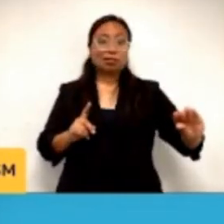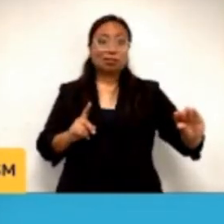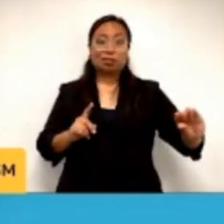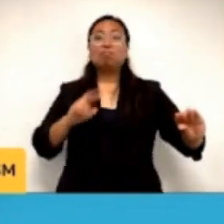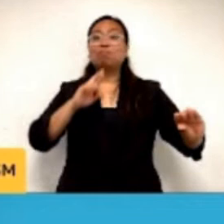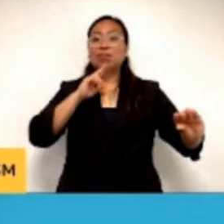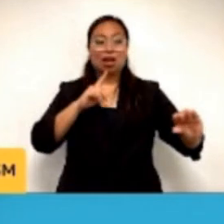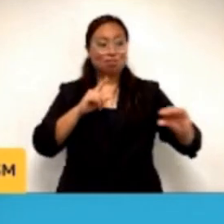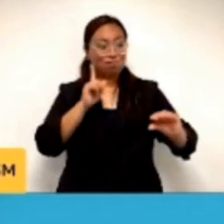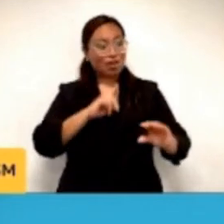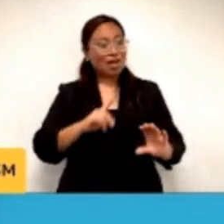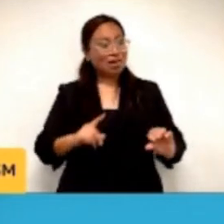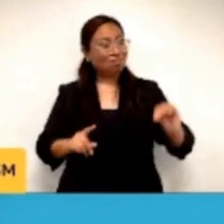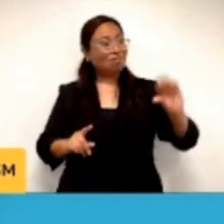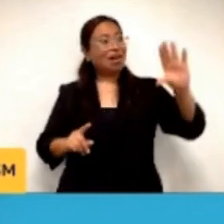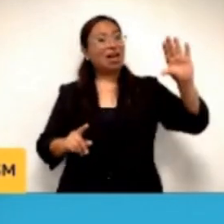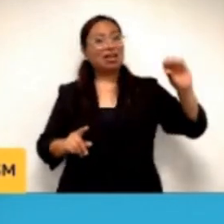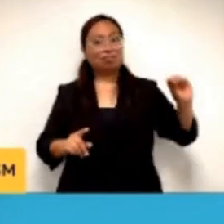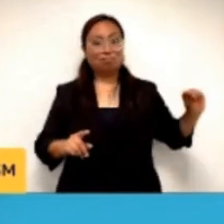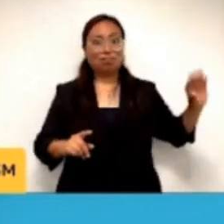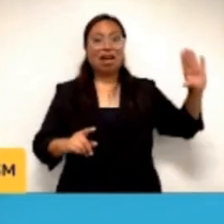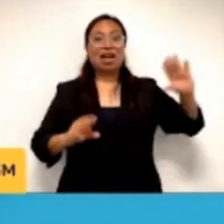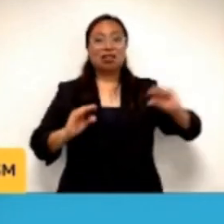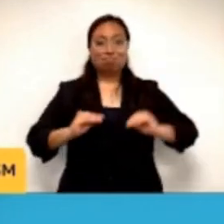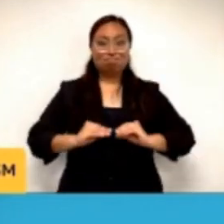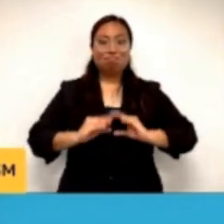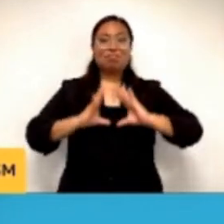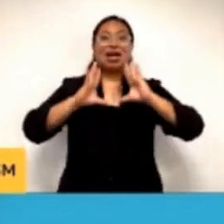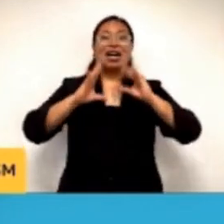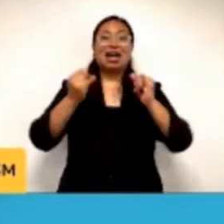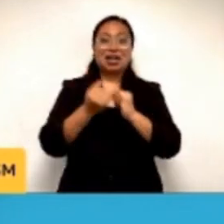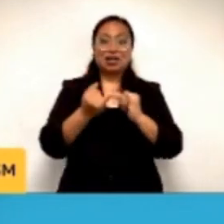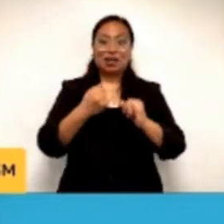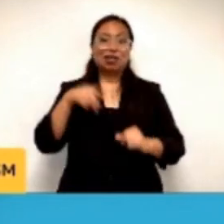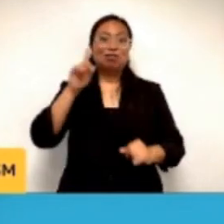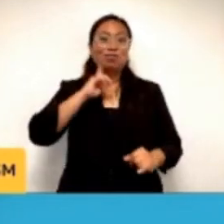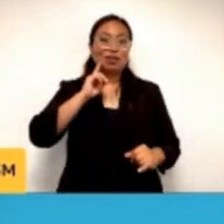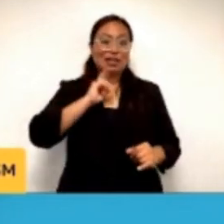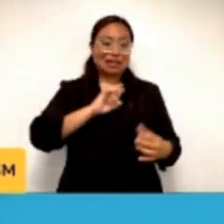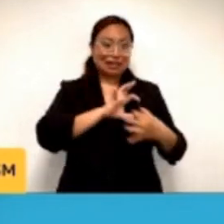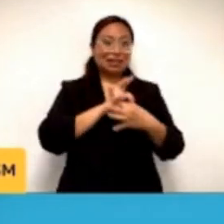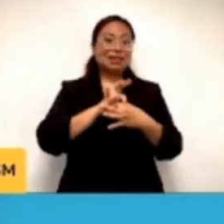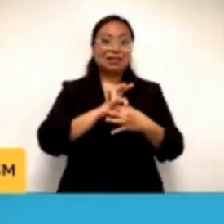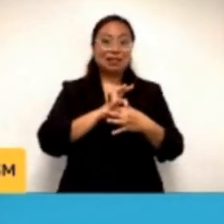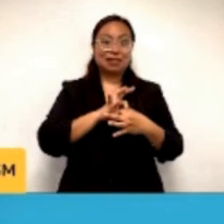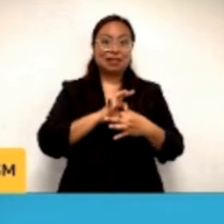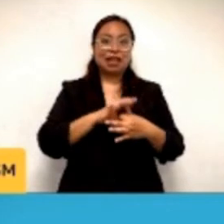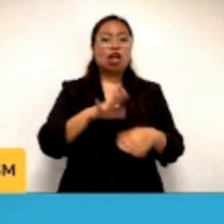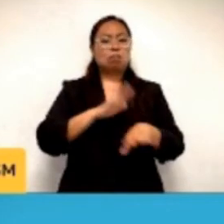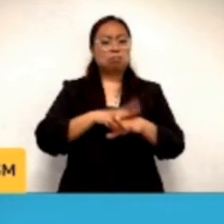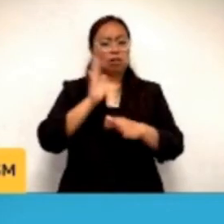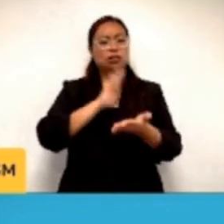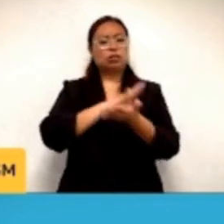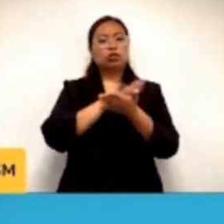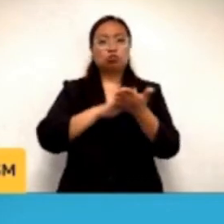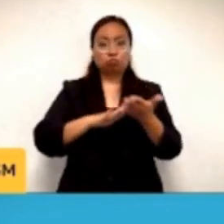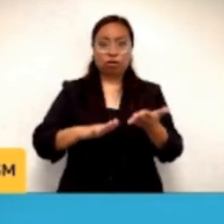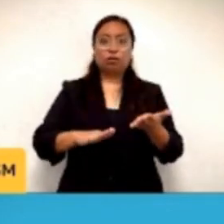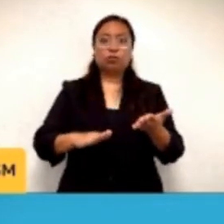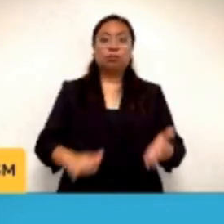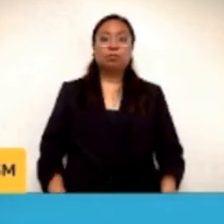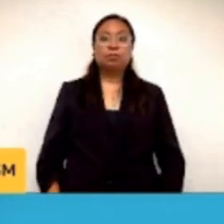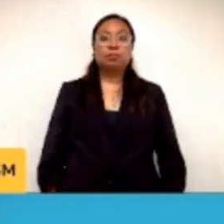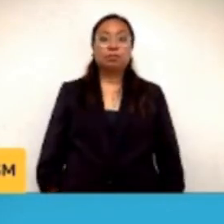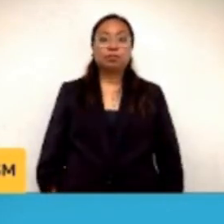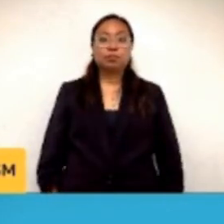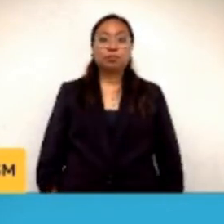darnos el crédito que merecemos o a diluirlo el crédito o ser un poquito más modestas de lo que deberíamos. Entonces,